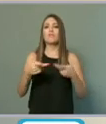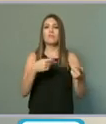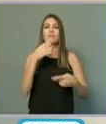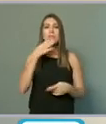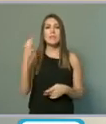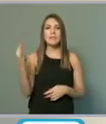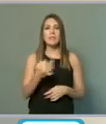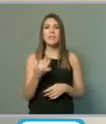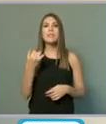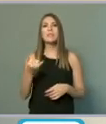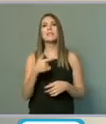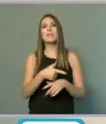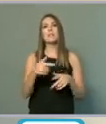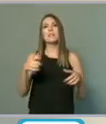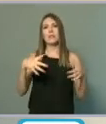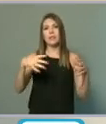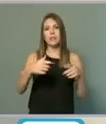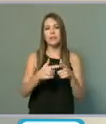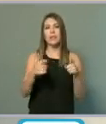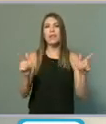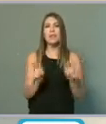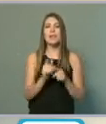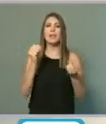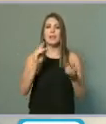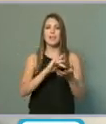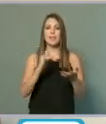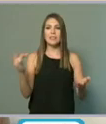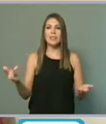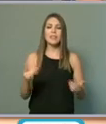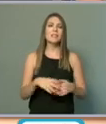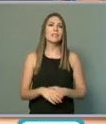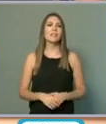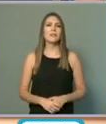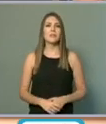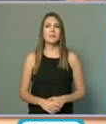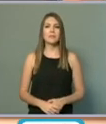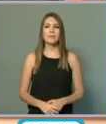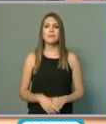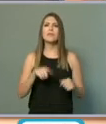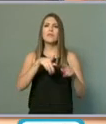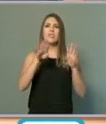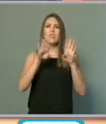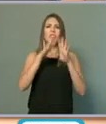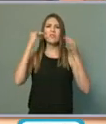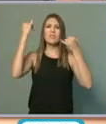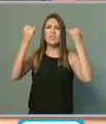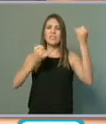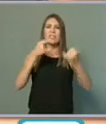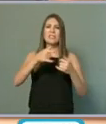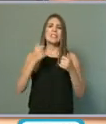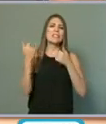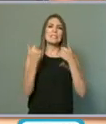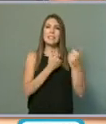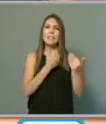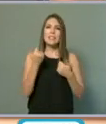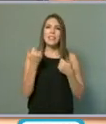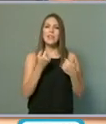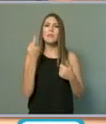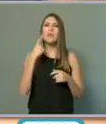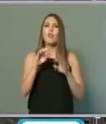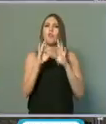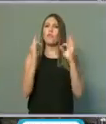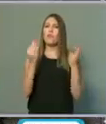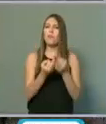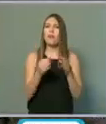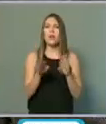de parte de todo el equipo, gracias por escribirnos, síganlo haciendo. Y a ver, Chef, Así es. ¿cómo se te ocurrió esto de sandía de una forma saladita? Ok,